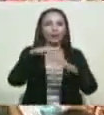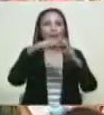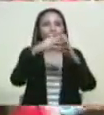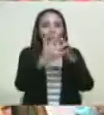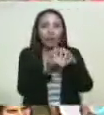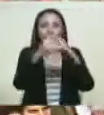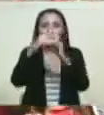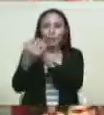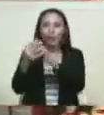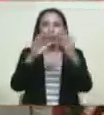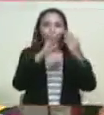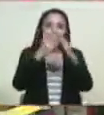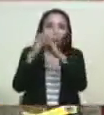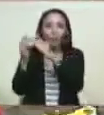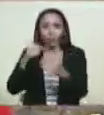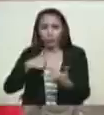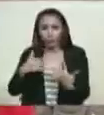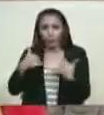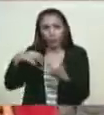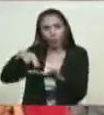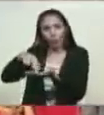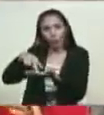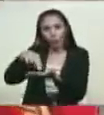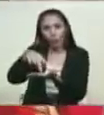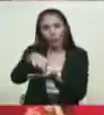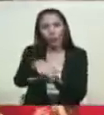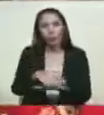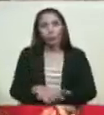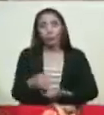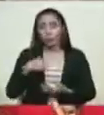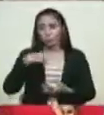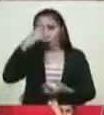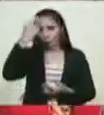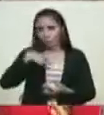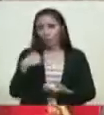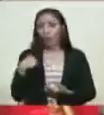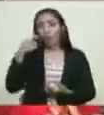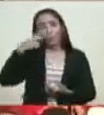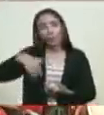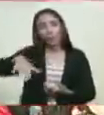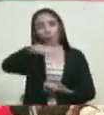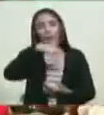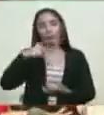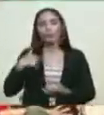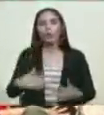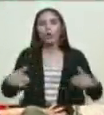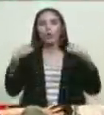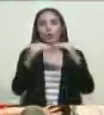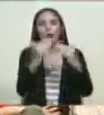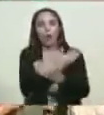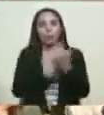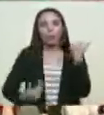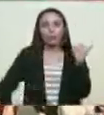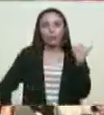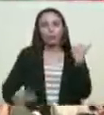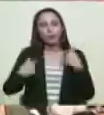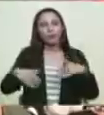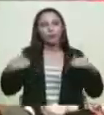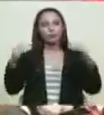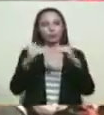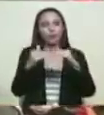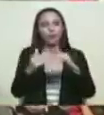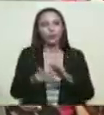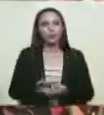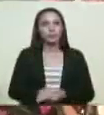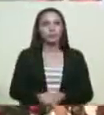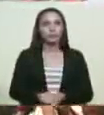Yo soy de este pueblo. Soy pueblo, presidente. Soy presidente, pueblo.